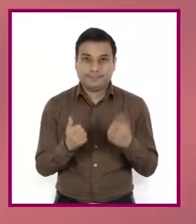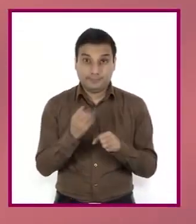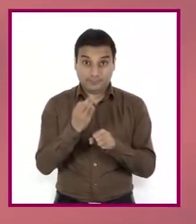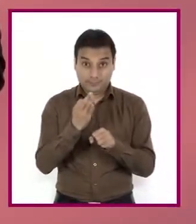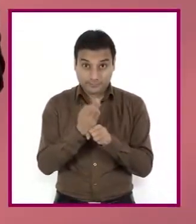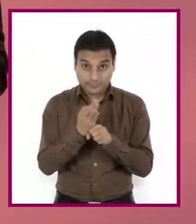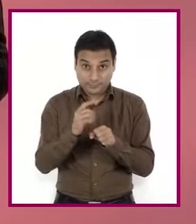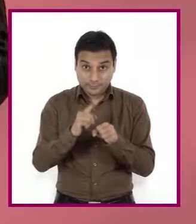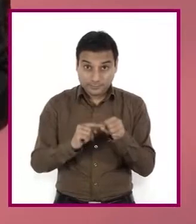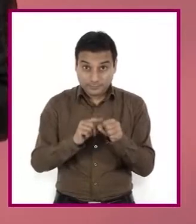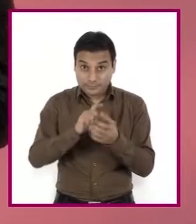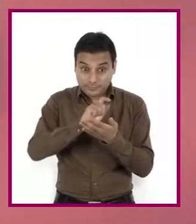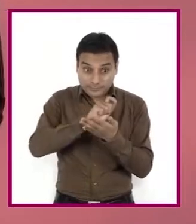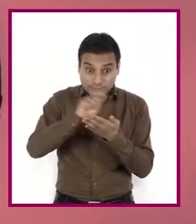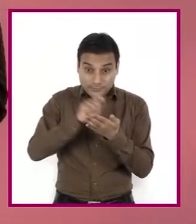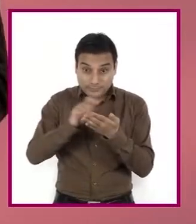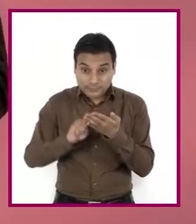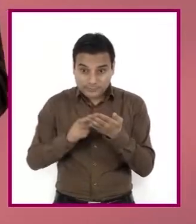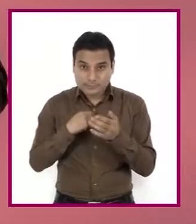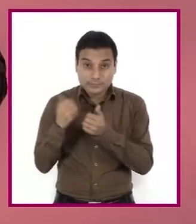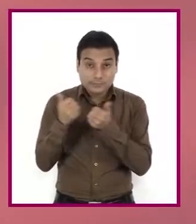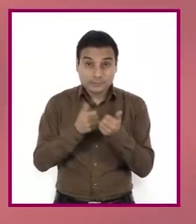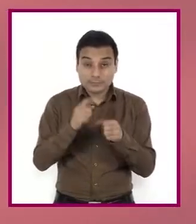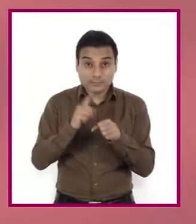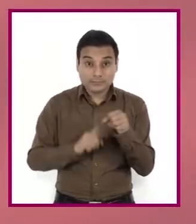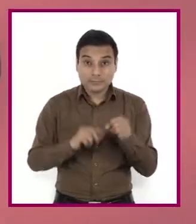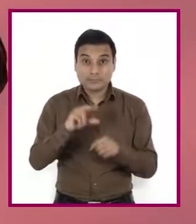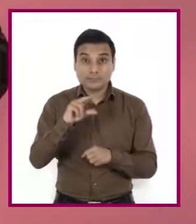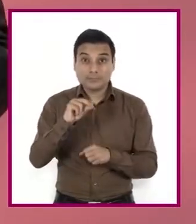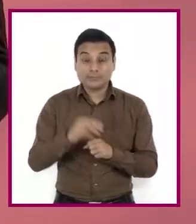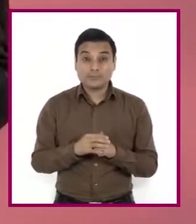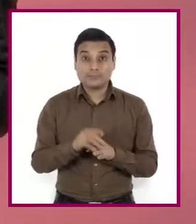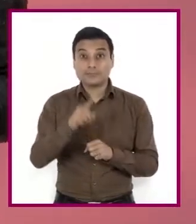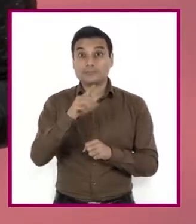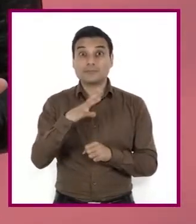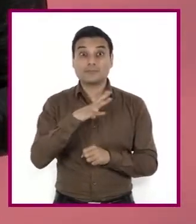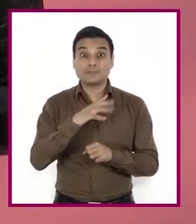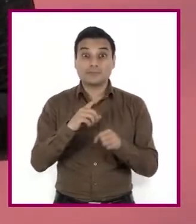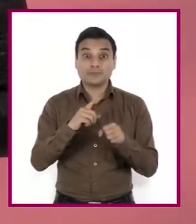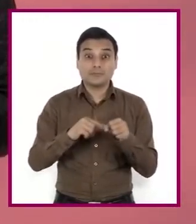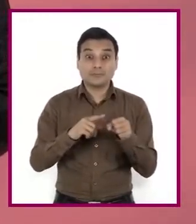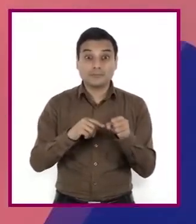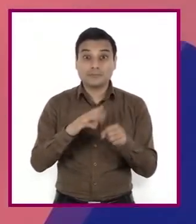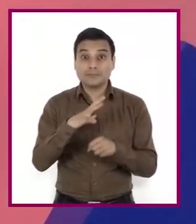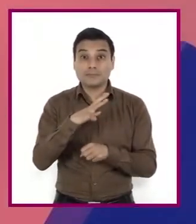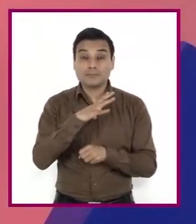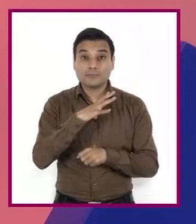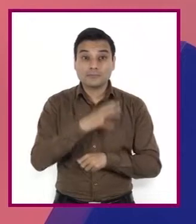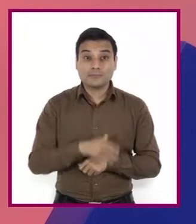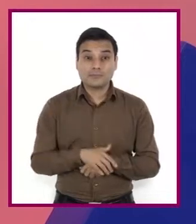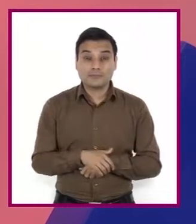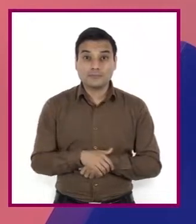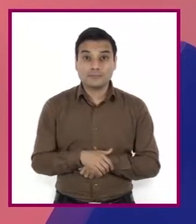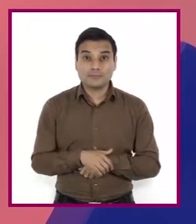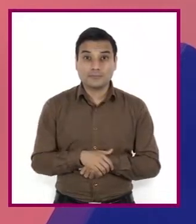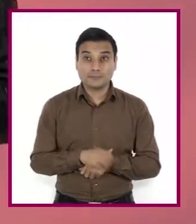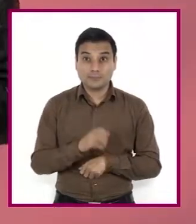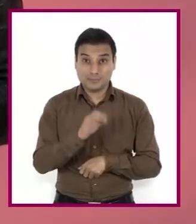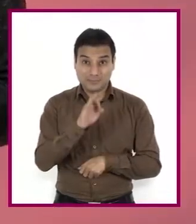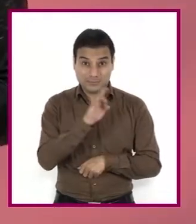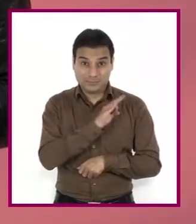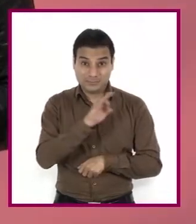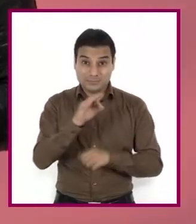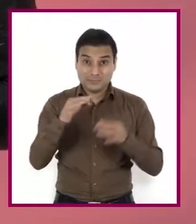sesión? Yo no traje mis colores. ¿Alguien trajo unos colores por ahí? ¿Y se puede unas hojas